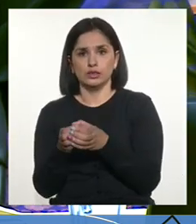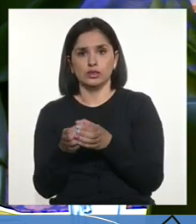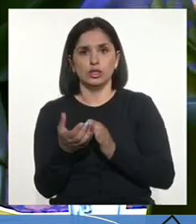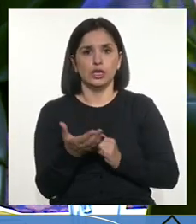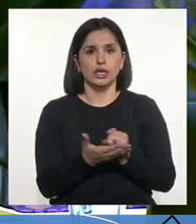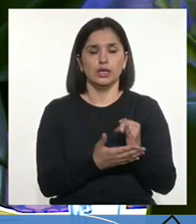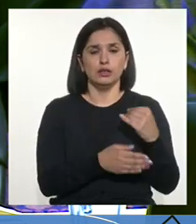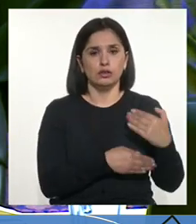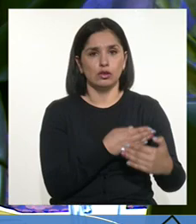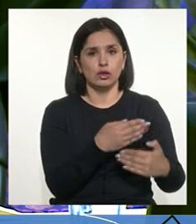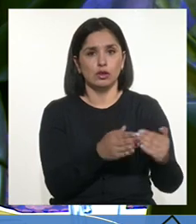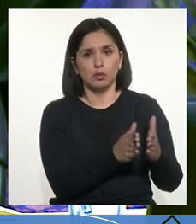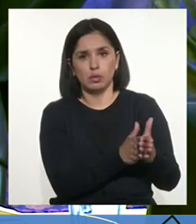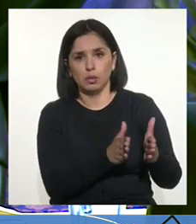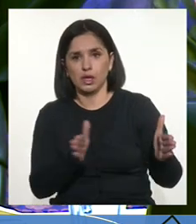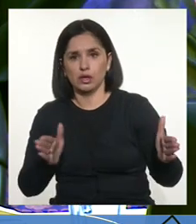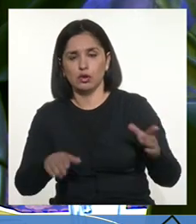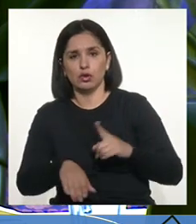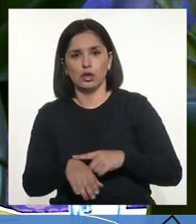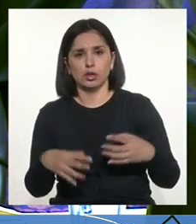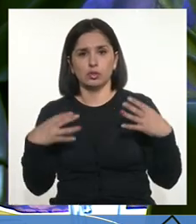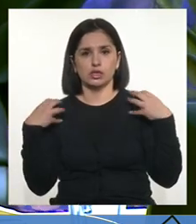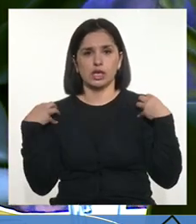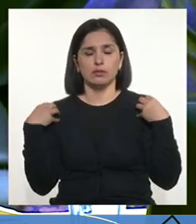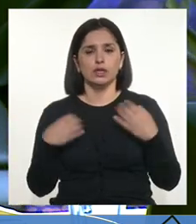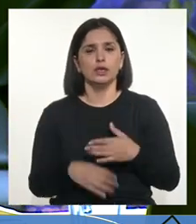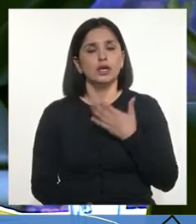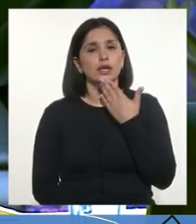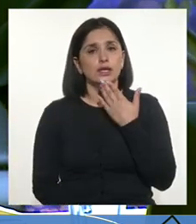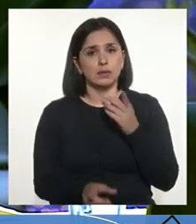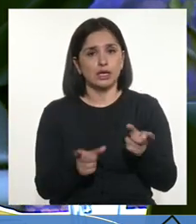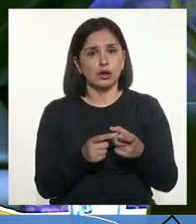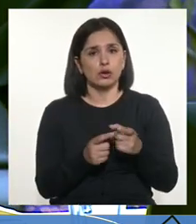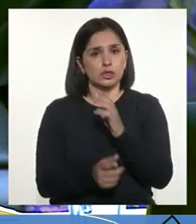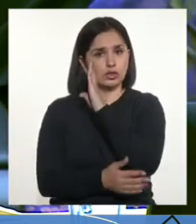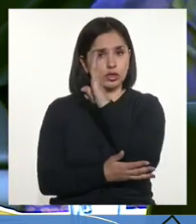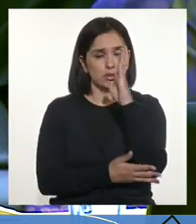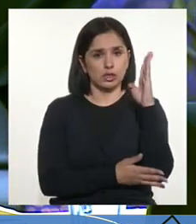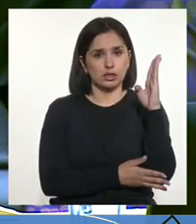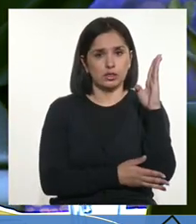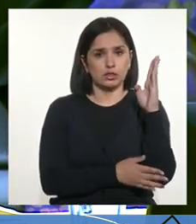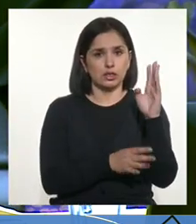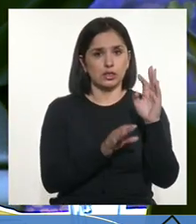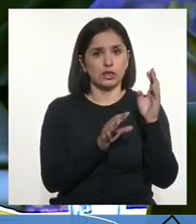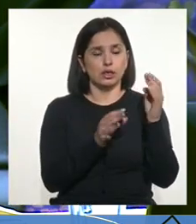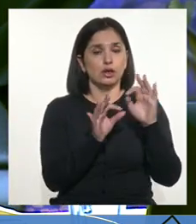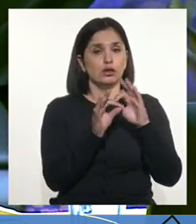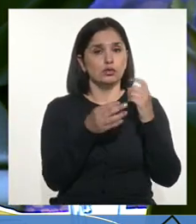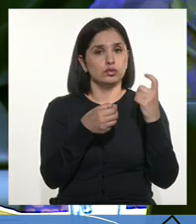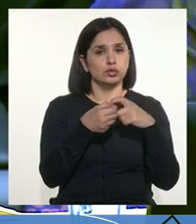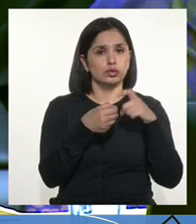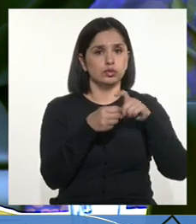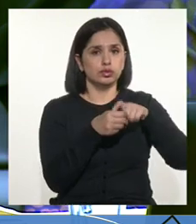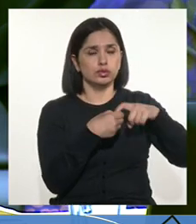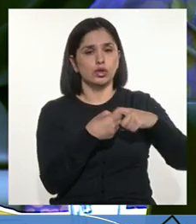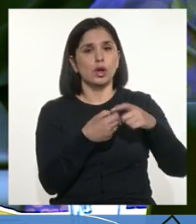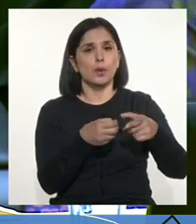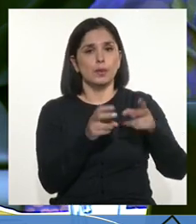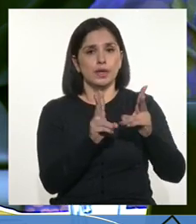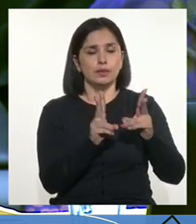cada período y esta comisión de biblioteca integral integrada por ellos mismos va a permitir